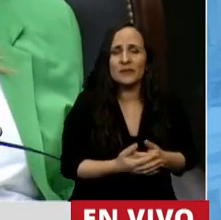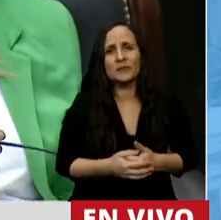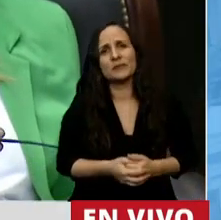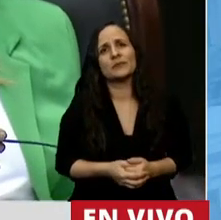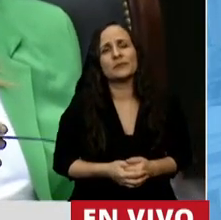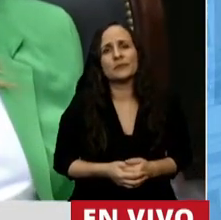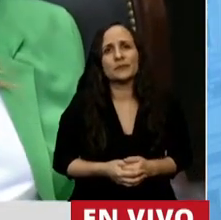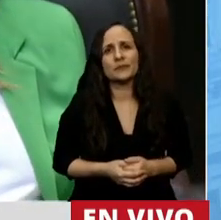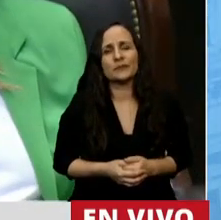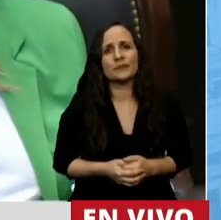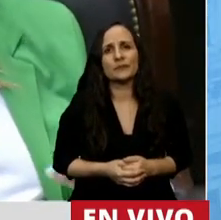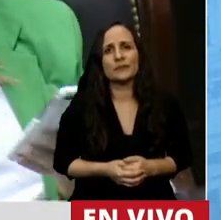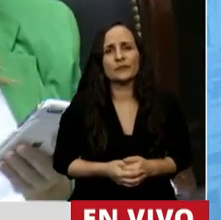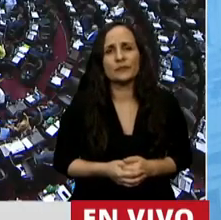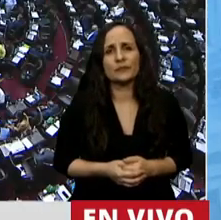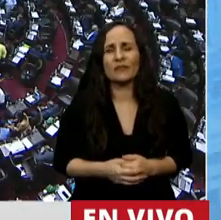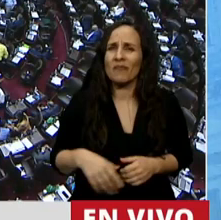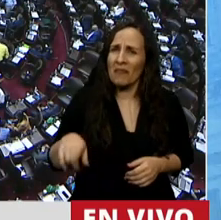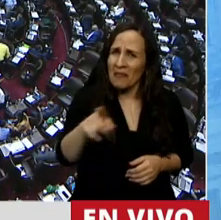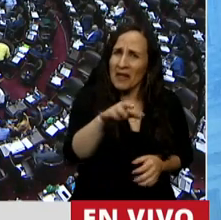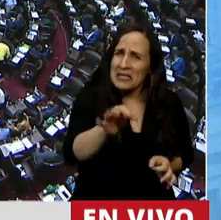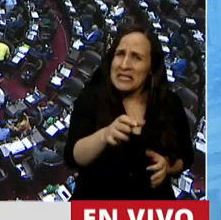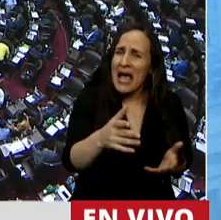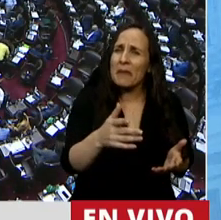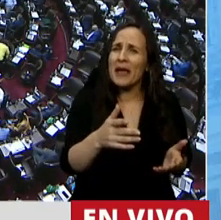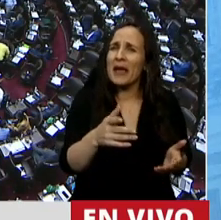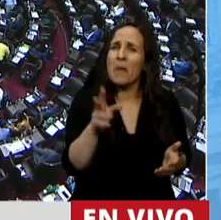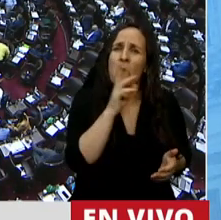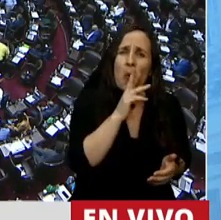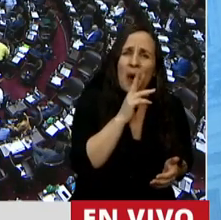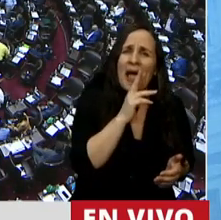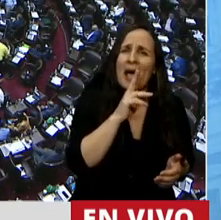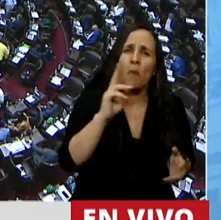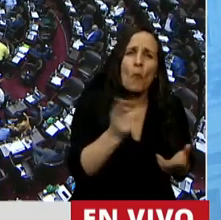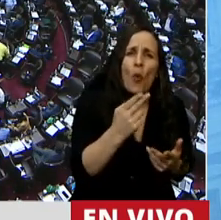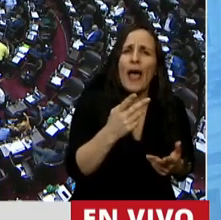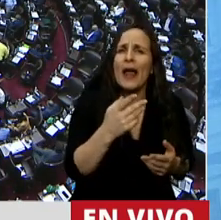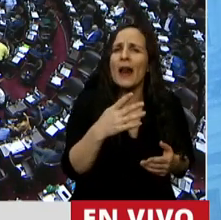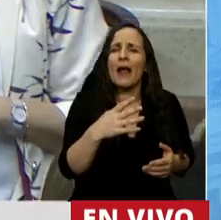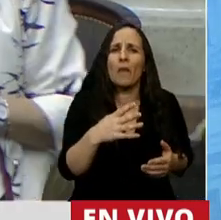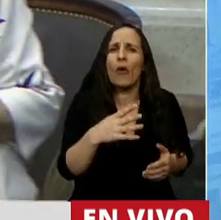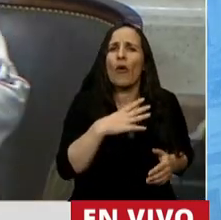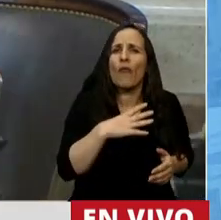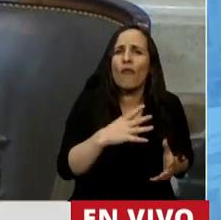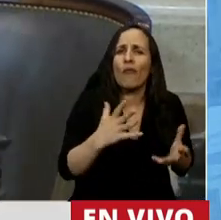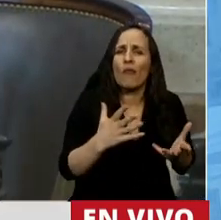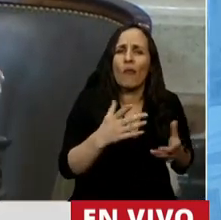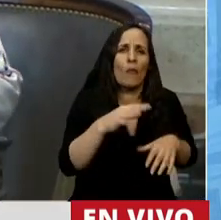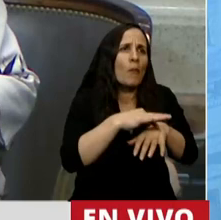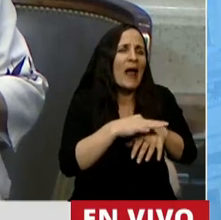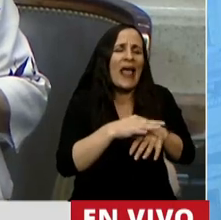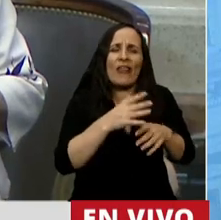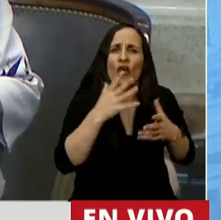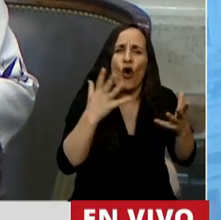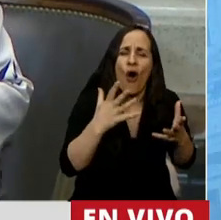¿Saben la cantidad de mujeres que mueren a causa de falta de atención de controles obstétricos por falta de acceso a la